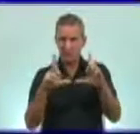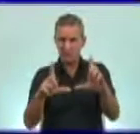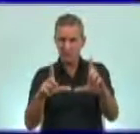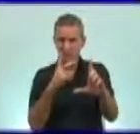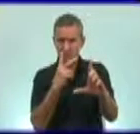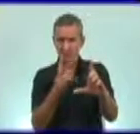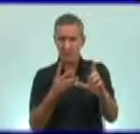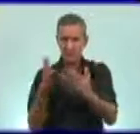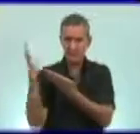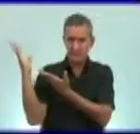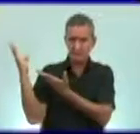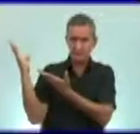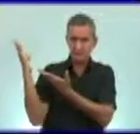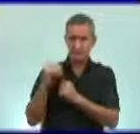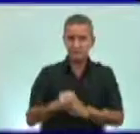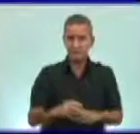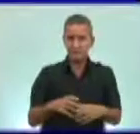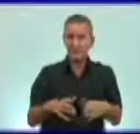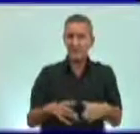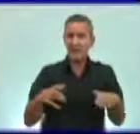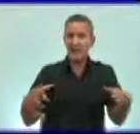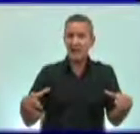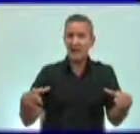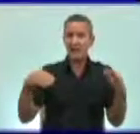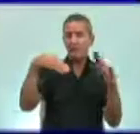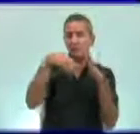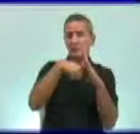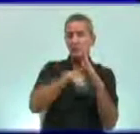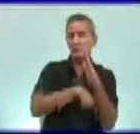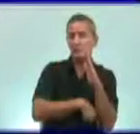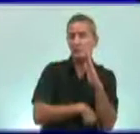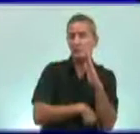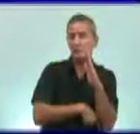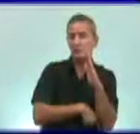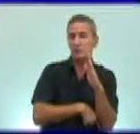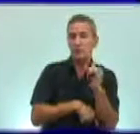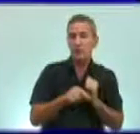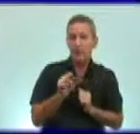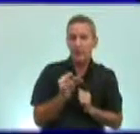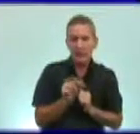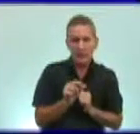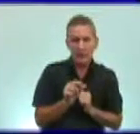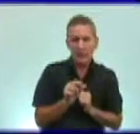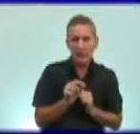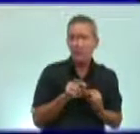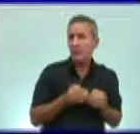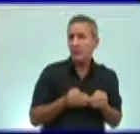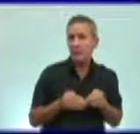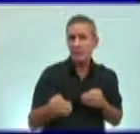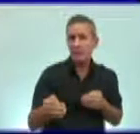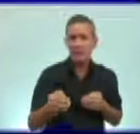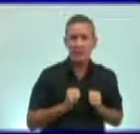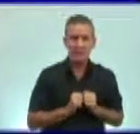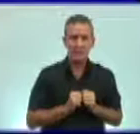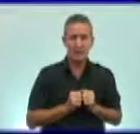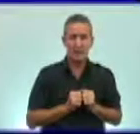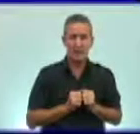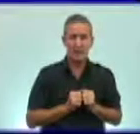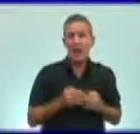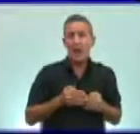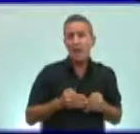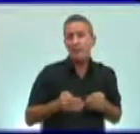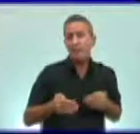establece una relación de que a mayor profundidad, menos extensión, y a mayor extensión, menos